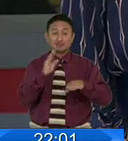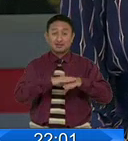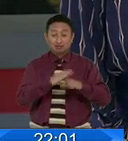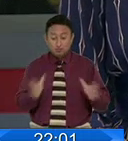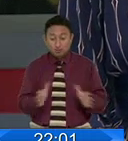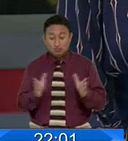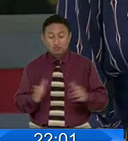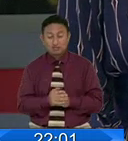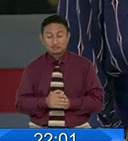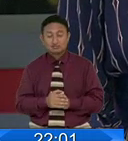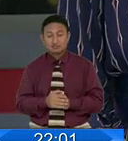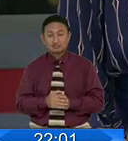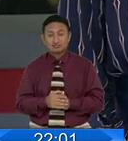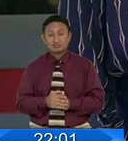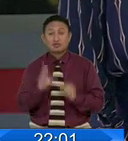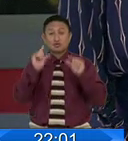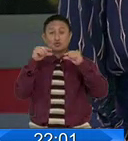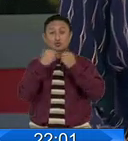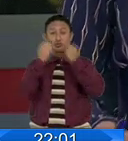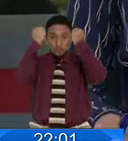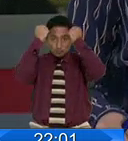a sabotaje y terrorismo.